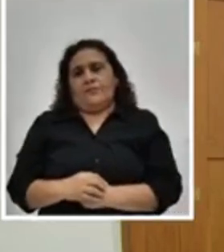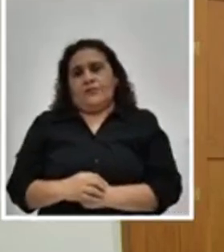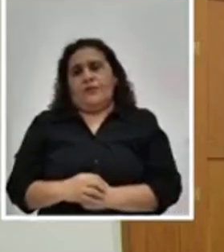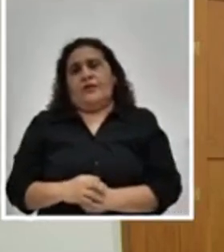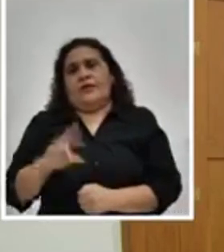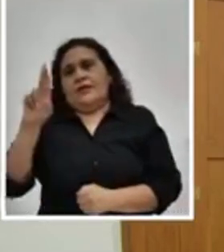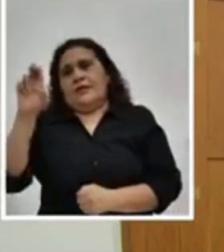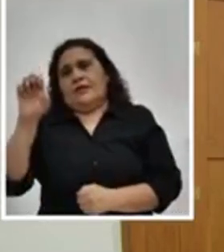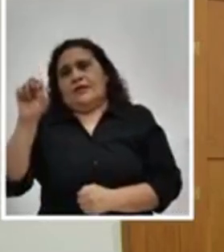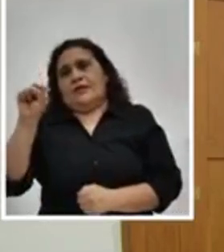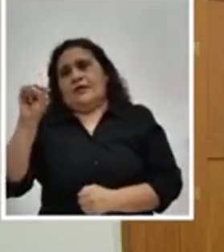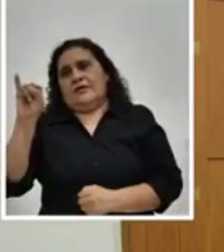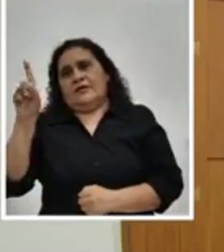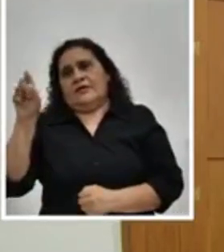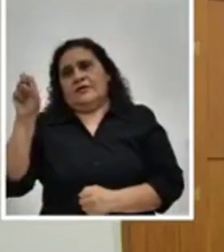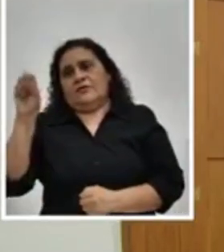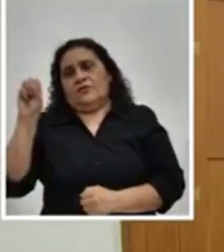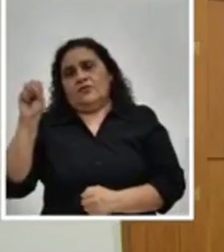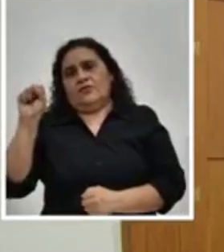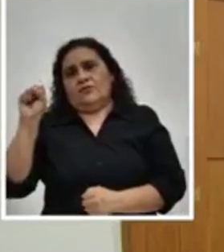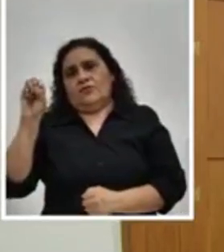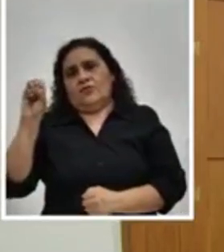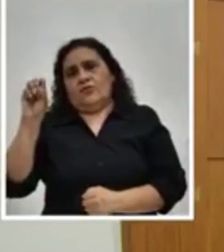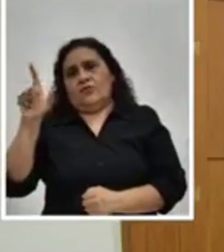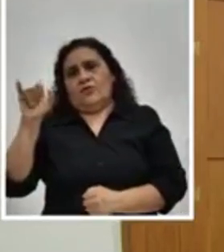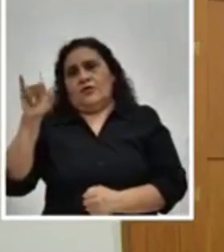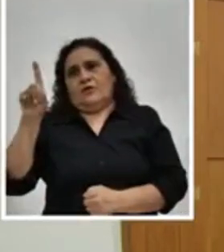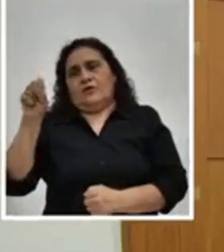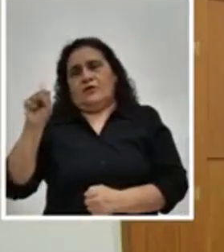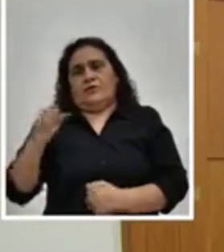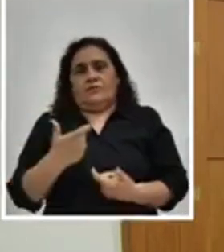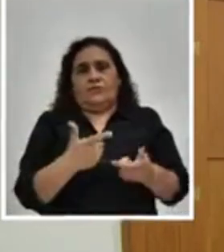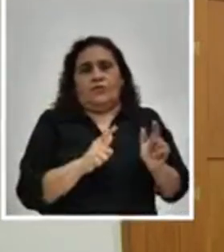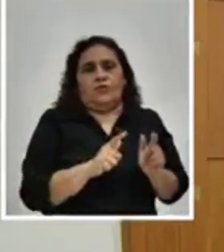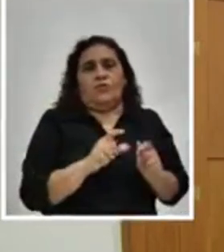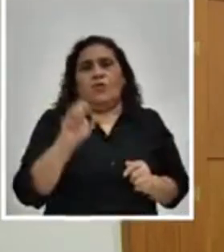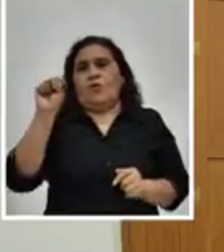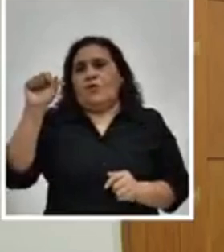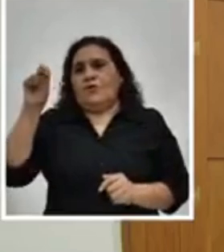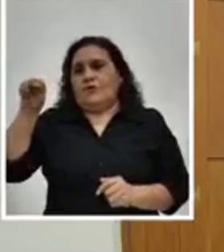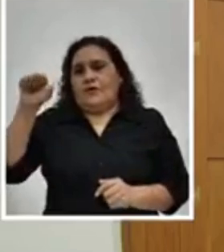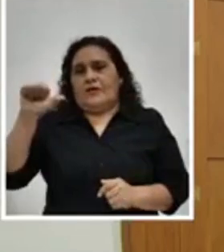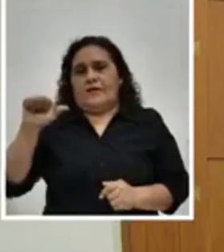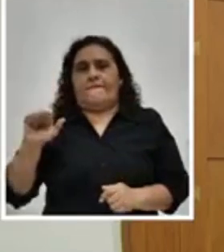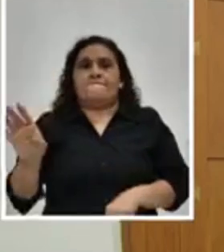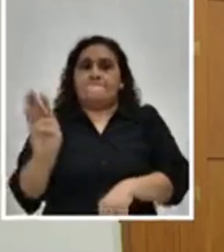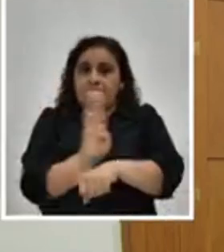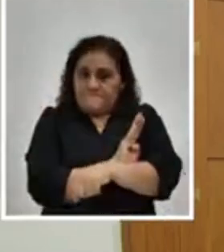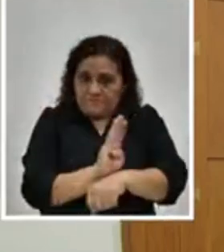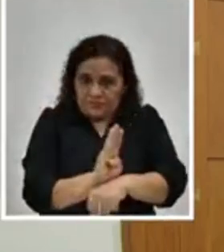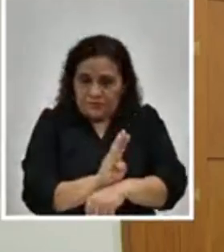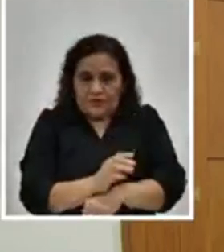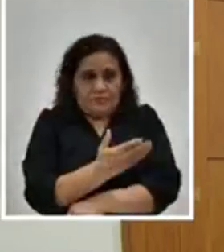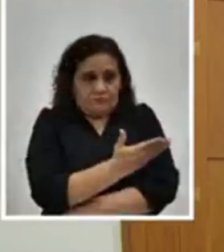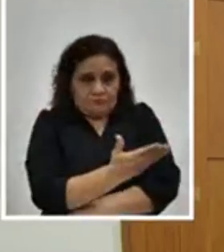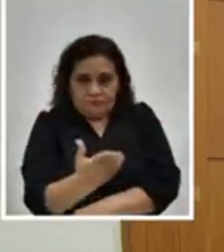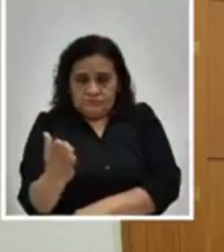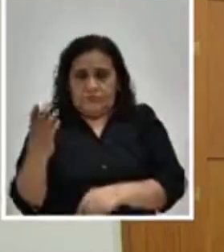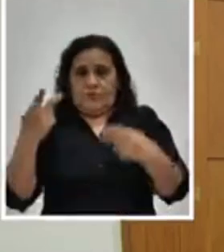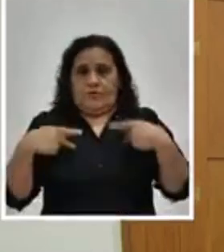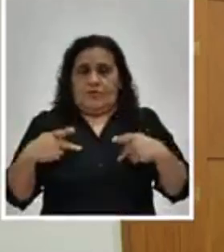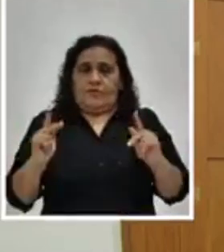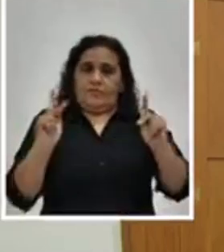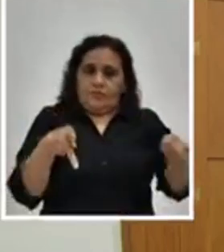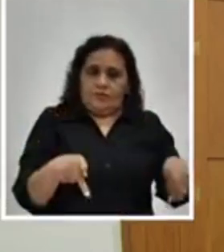Sólidos de la Zona Metropolitana Siger y por el Grupo Sana, beneficiando de esta manera a los habitantes de Progreso